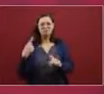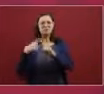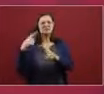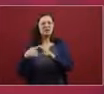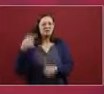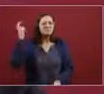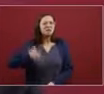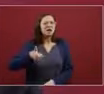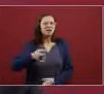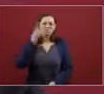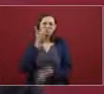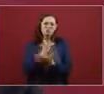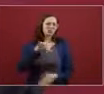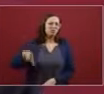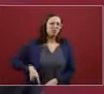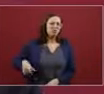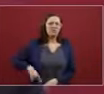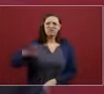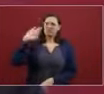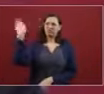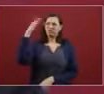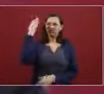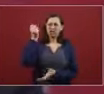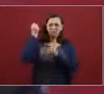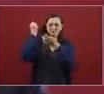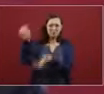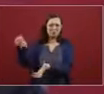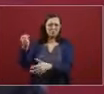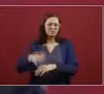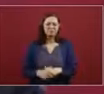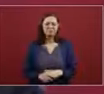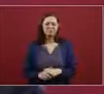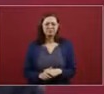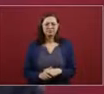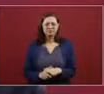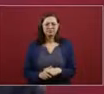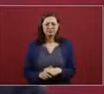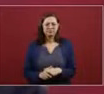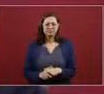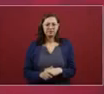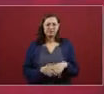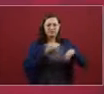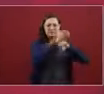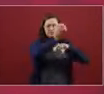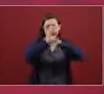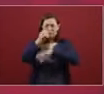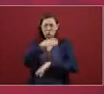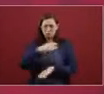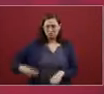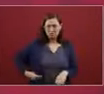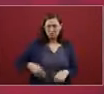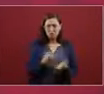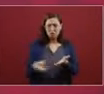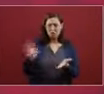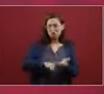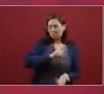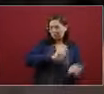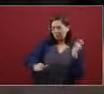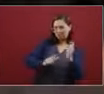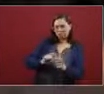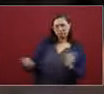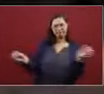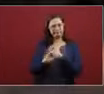federal. O sea, no le va a costar ni a los estados ni a los municipios. Porque hubo casos